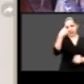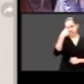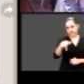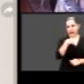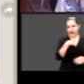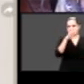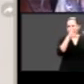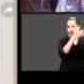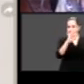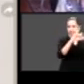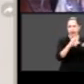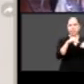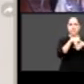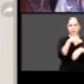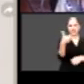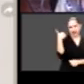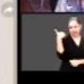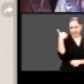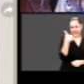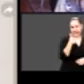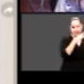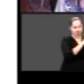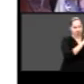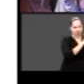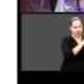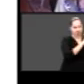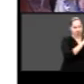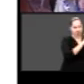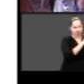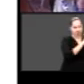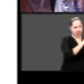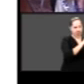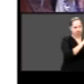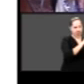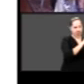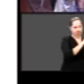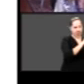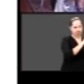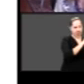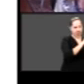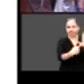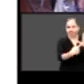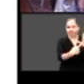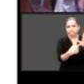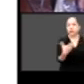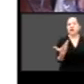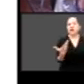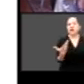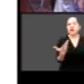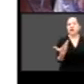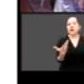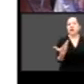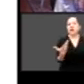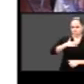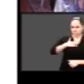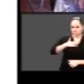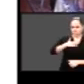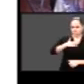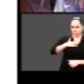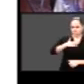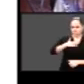les comenté antes acerca de cómo podemos hacer estas interacciones más ricas